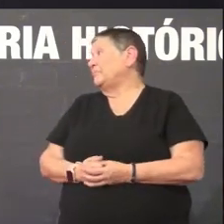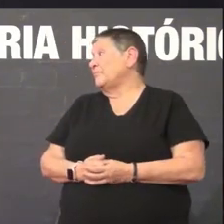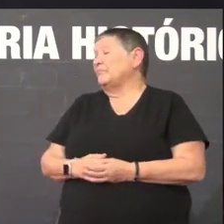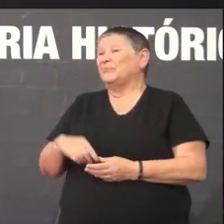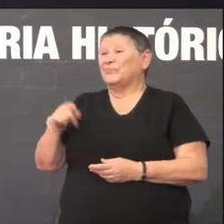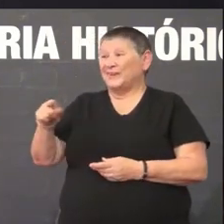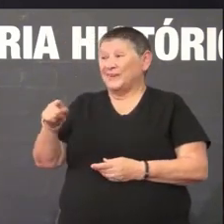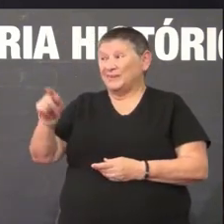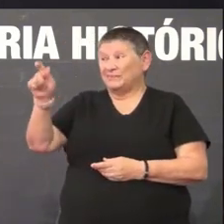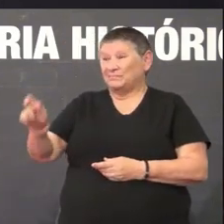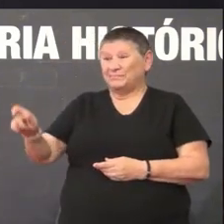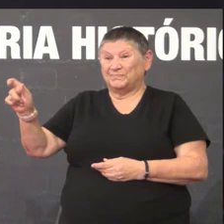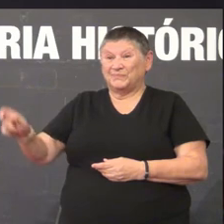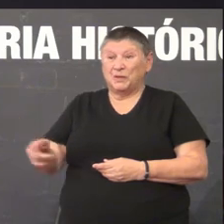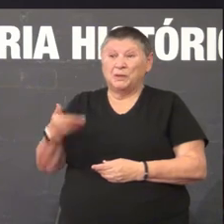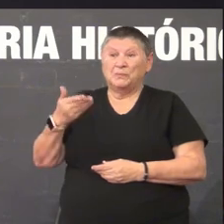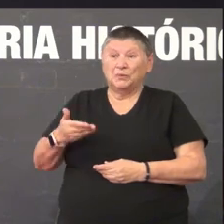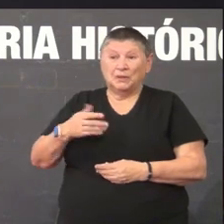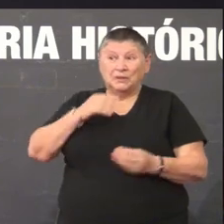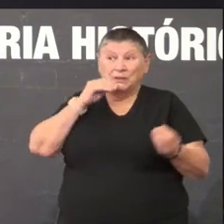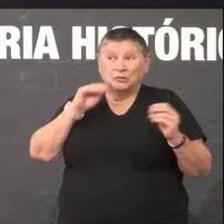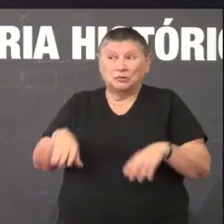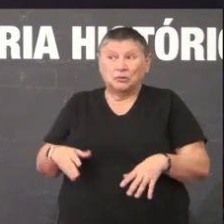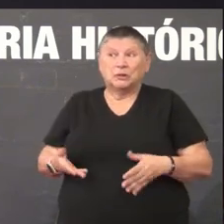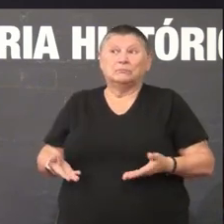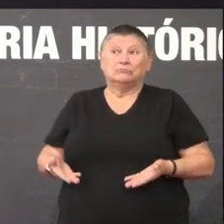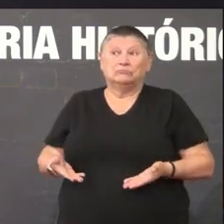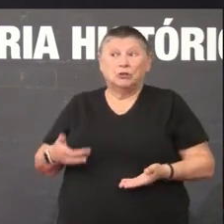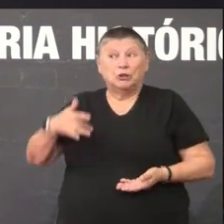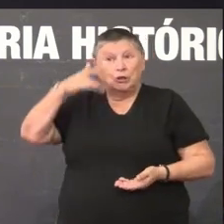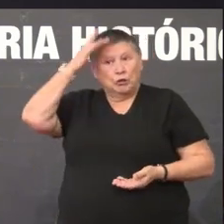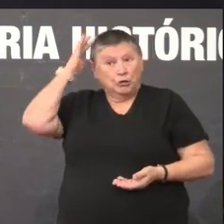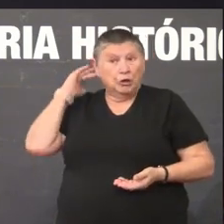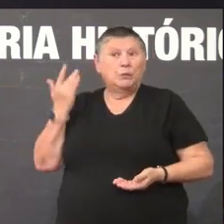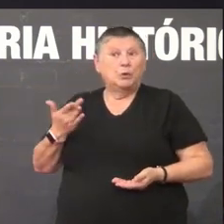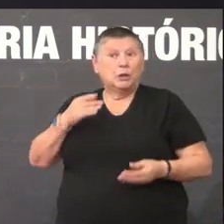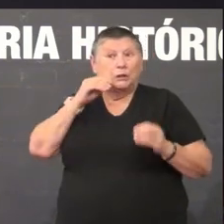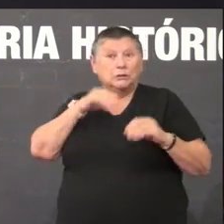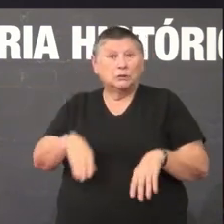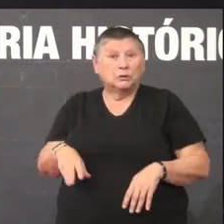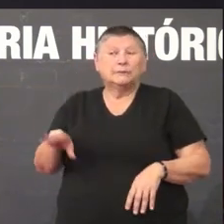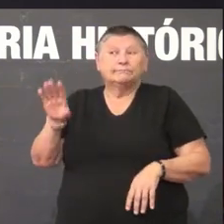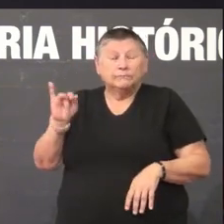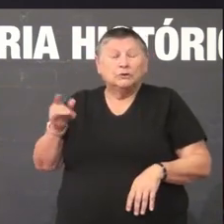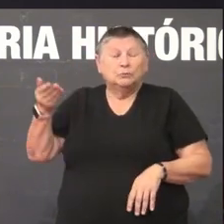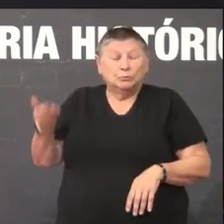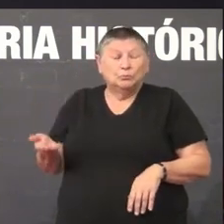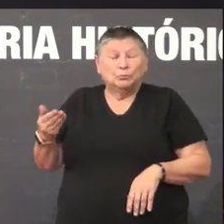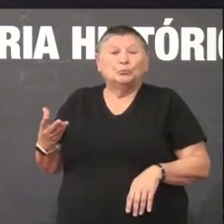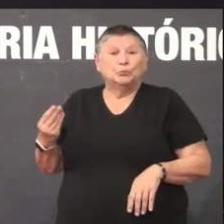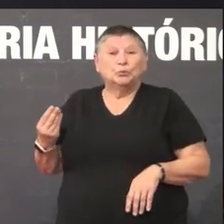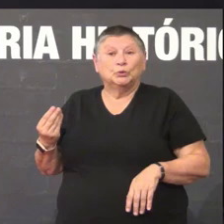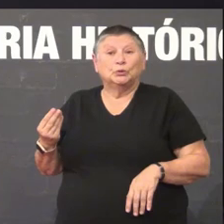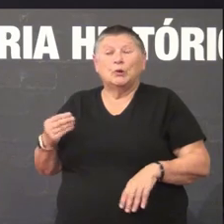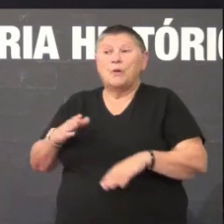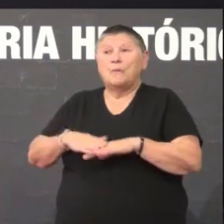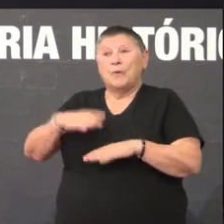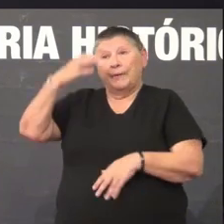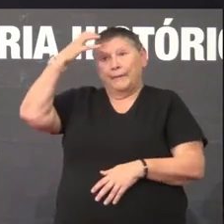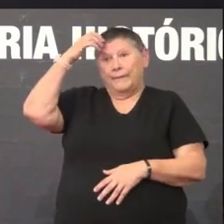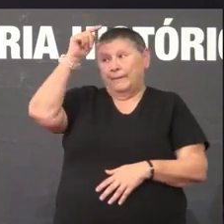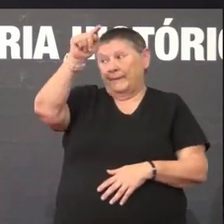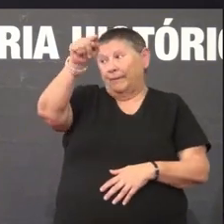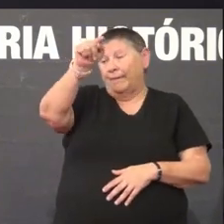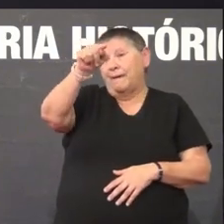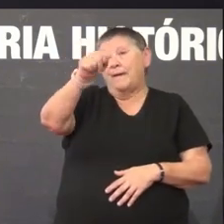¿Esos personajes son importantes en la historia? Sí. ¿Y Corina es importante en la historia? Pues sí. Corina es muy importante, ¿por qué? Porque el rey ha demostrado